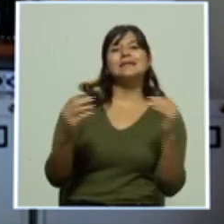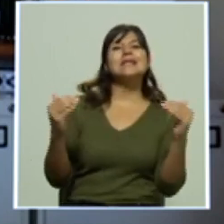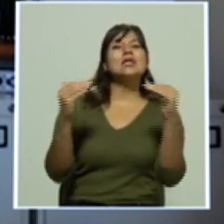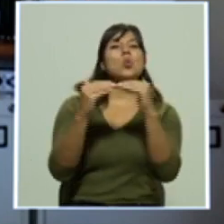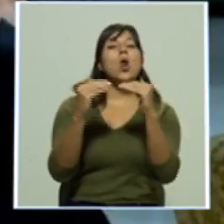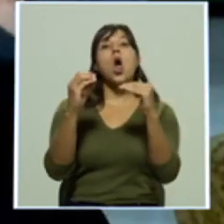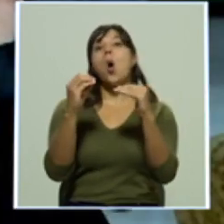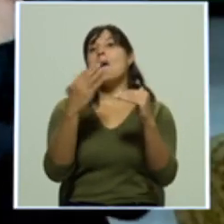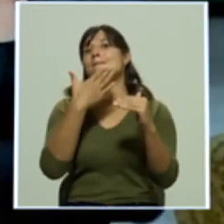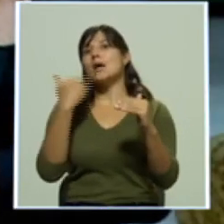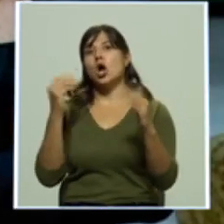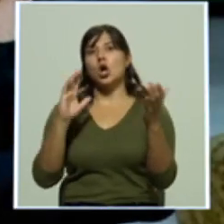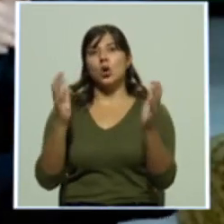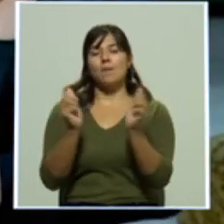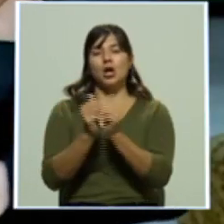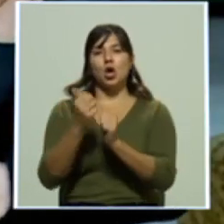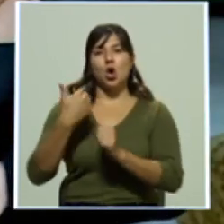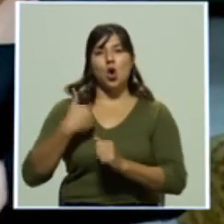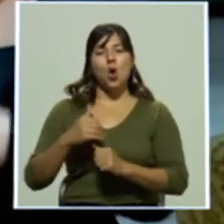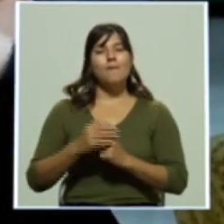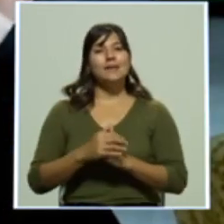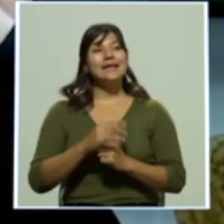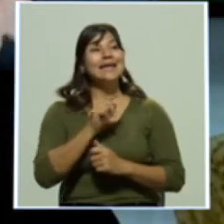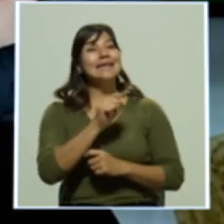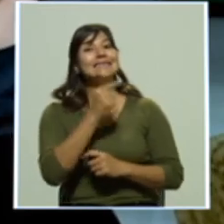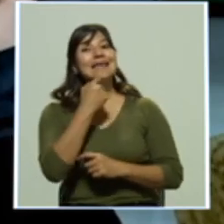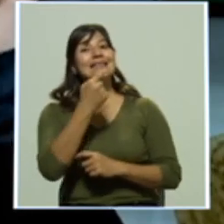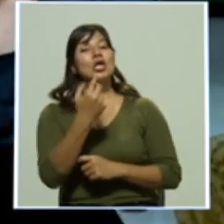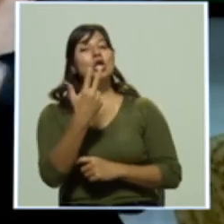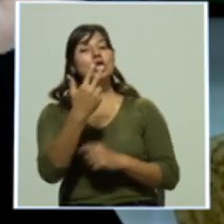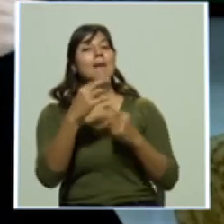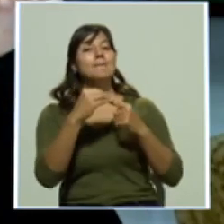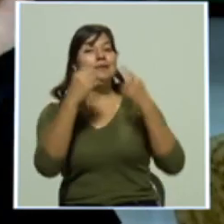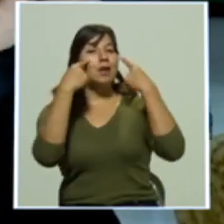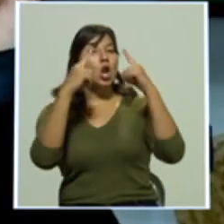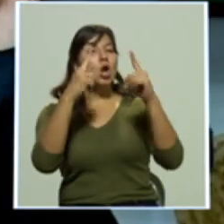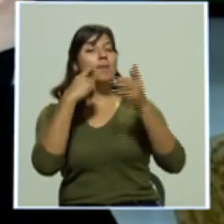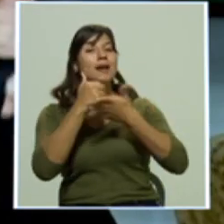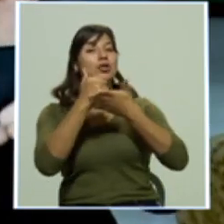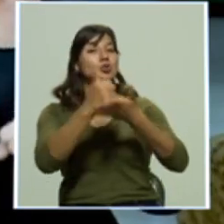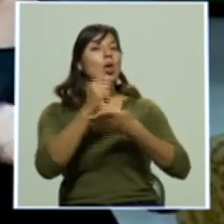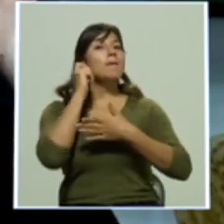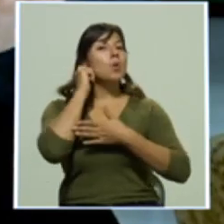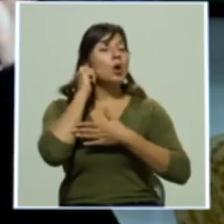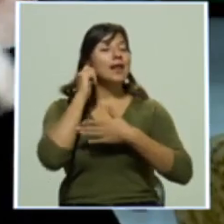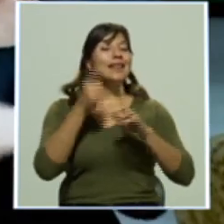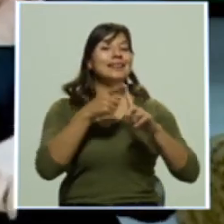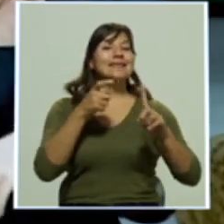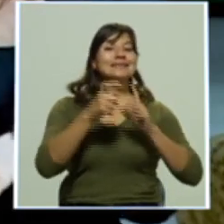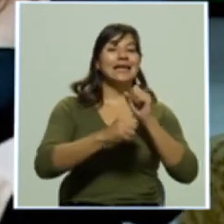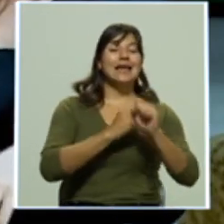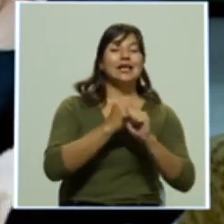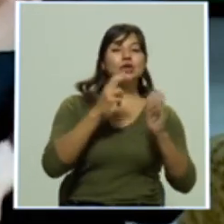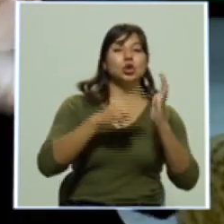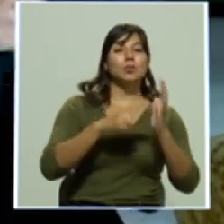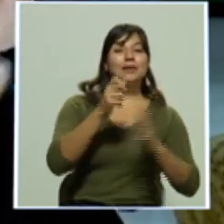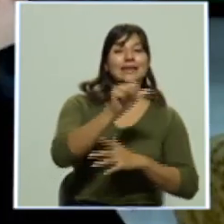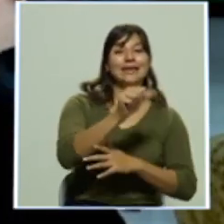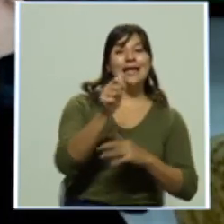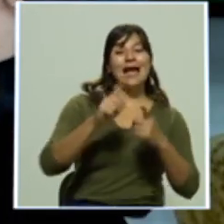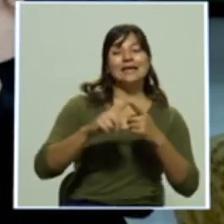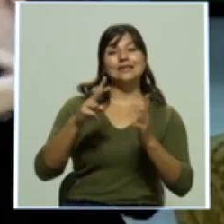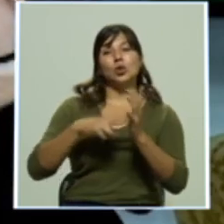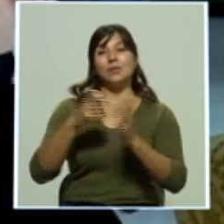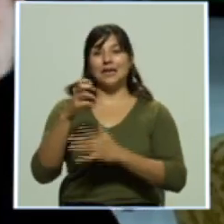los hombres. La exmandataria enumeró 3 de sus principales logros para la mujer cuando gobernó entre el 2010 y 2014, la red de cuidado